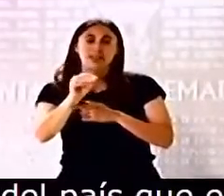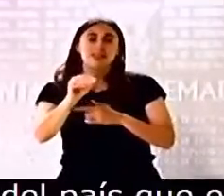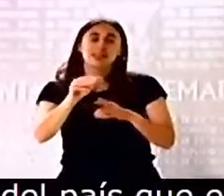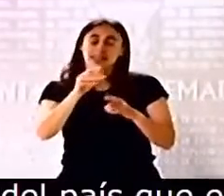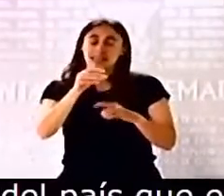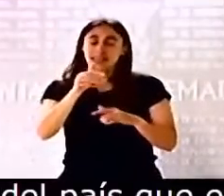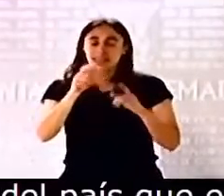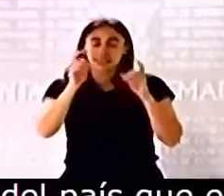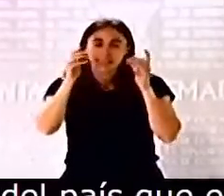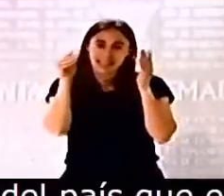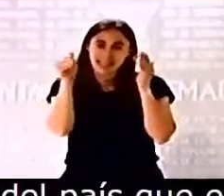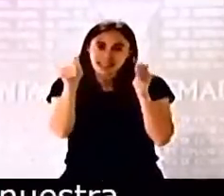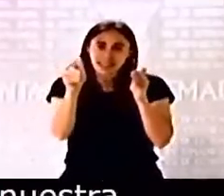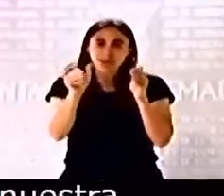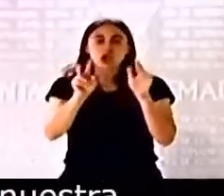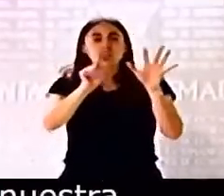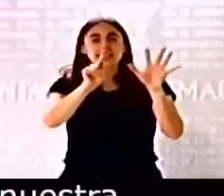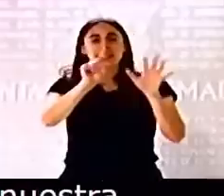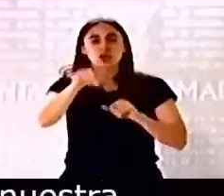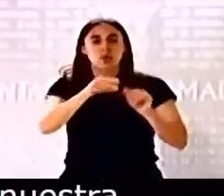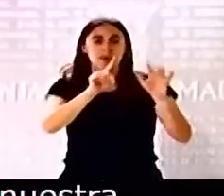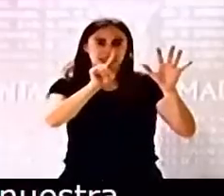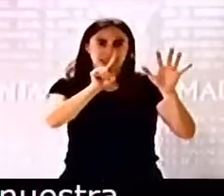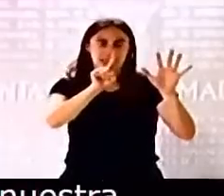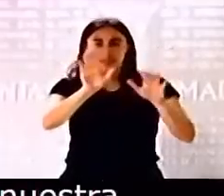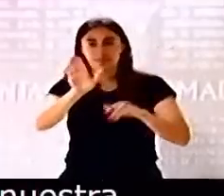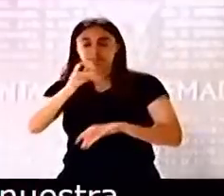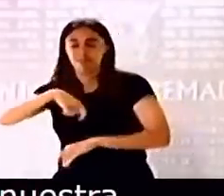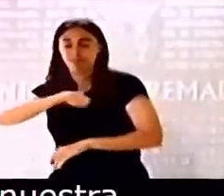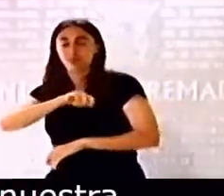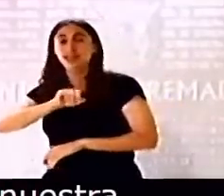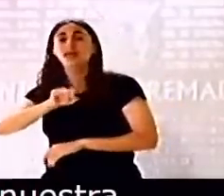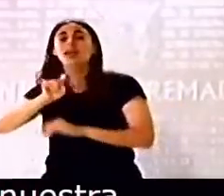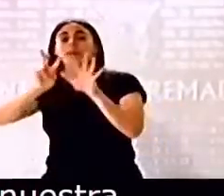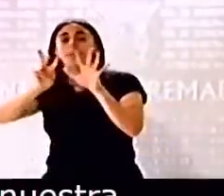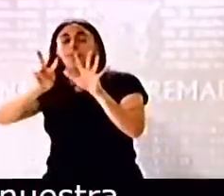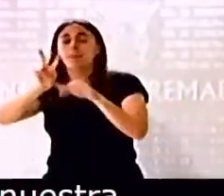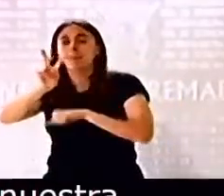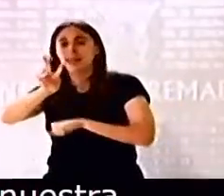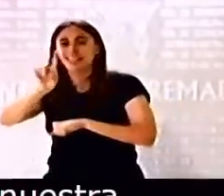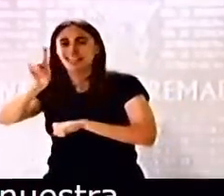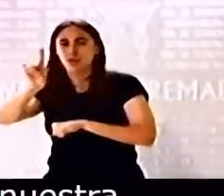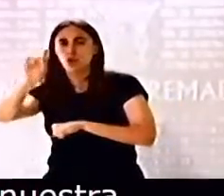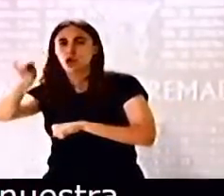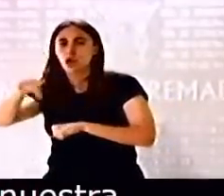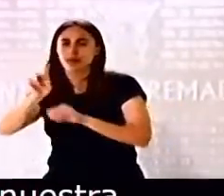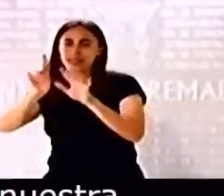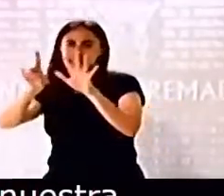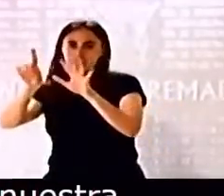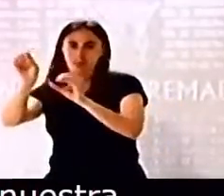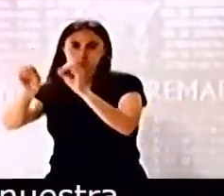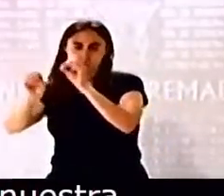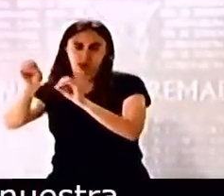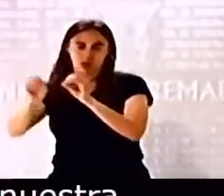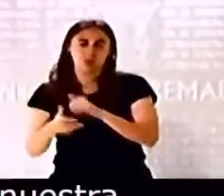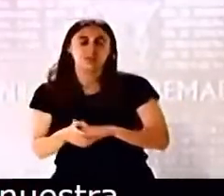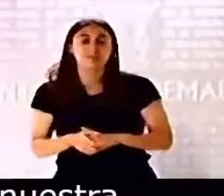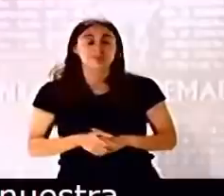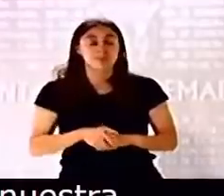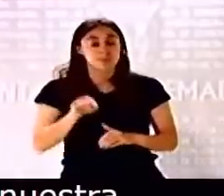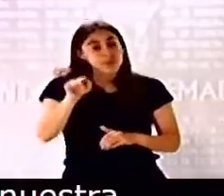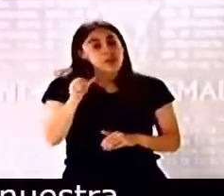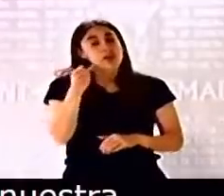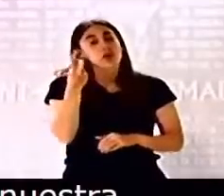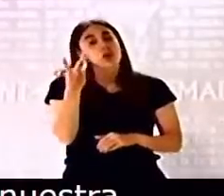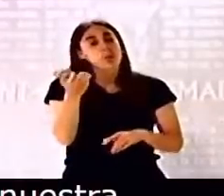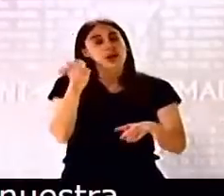6,6%, muy lejos del 21,56% de la media del país. Estos datos que les presento